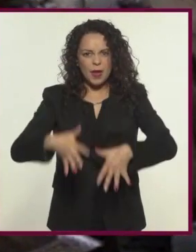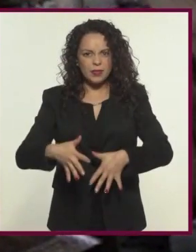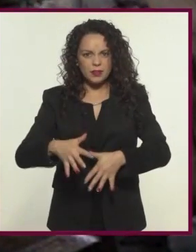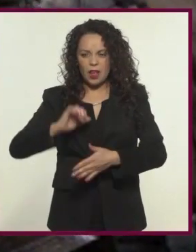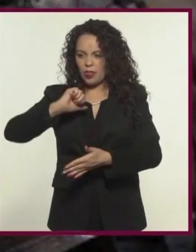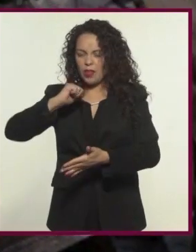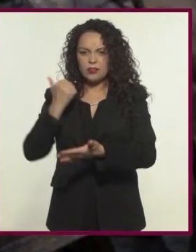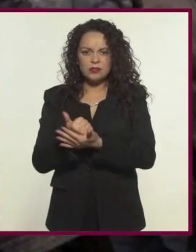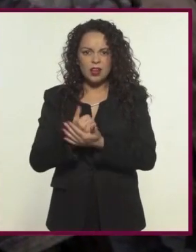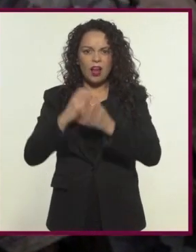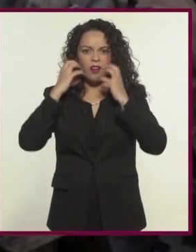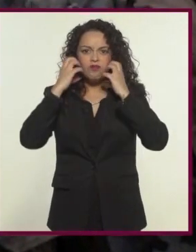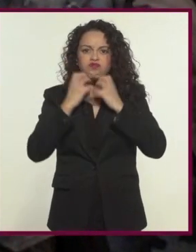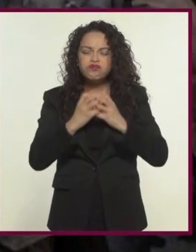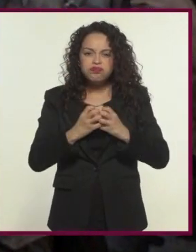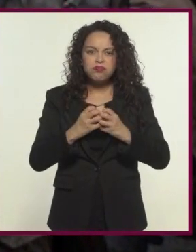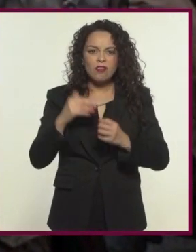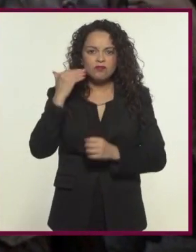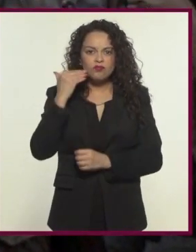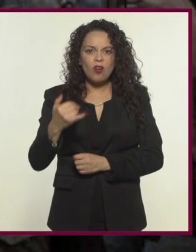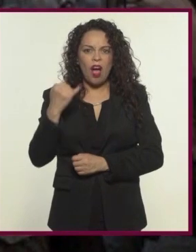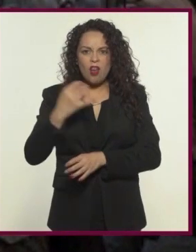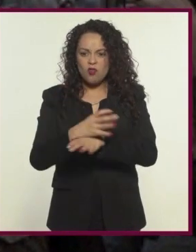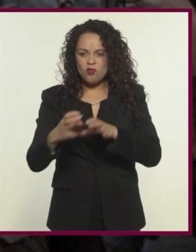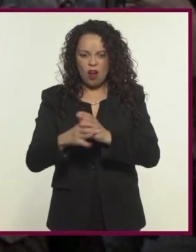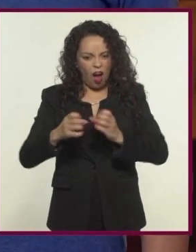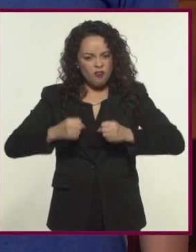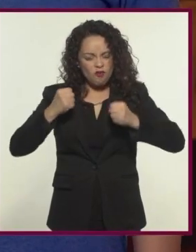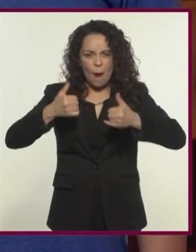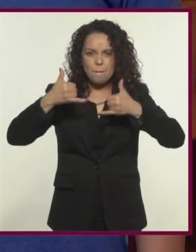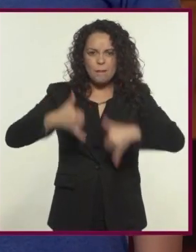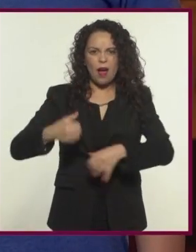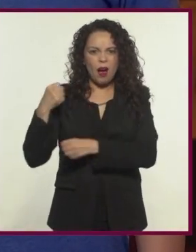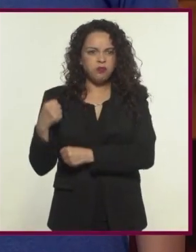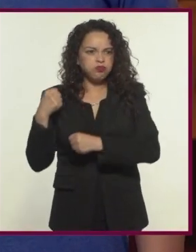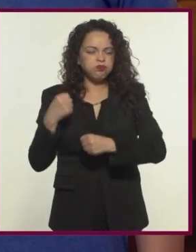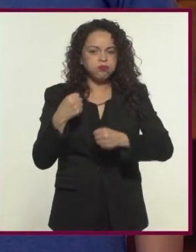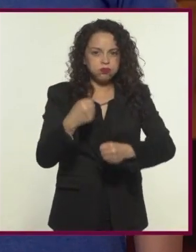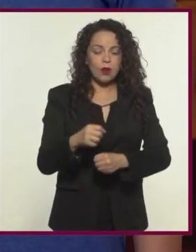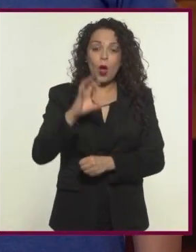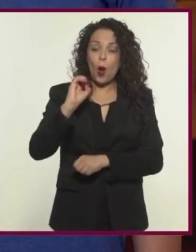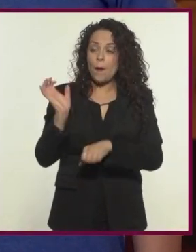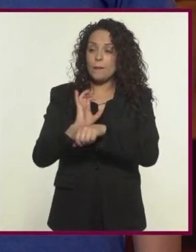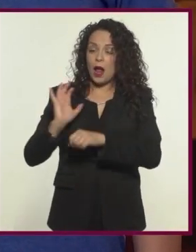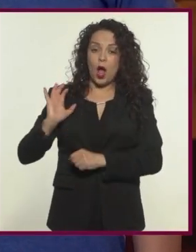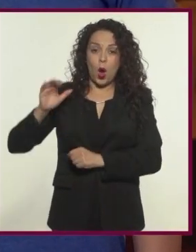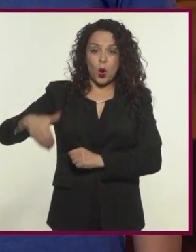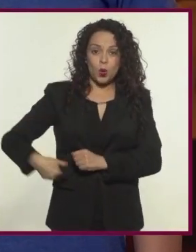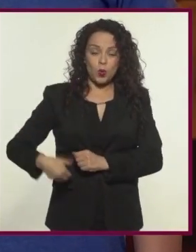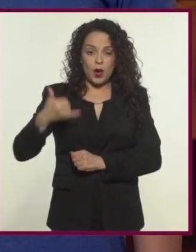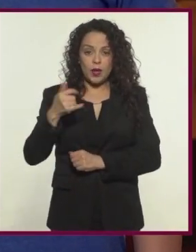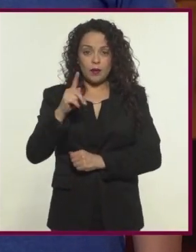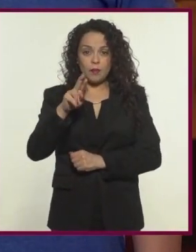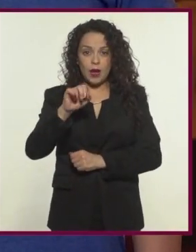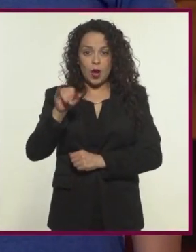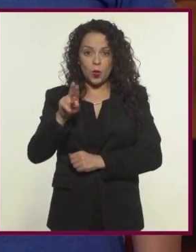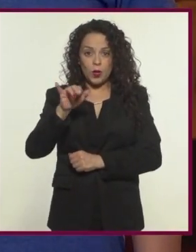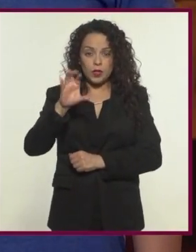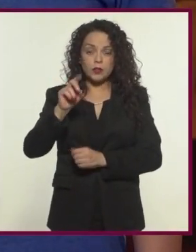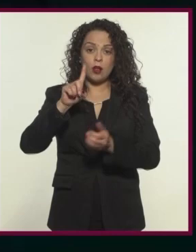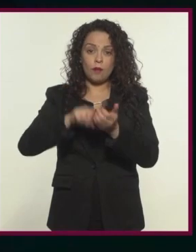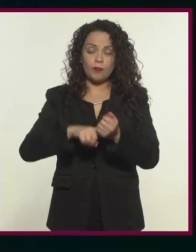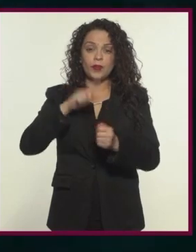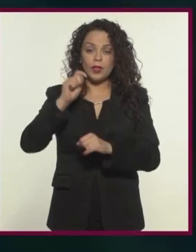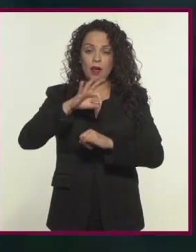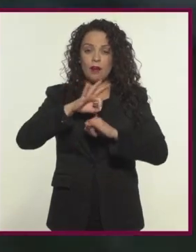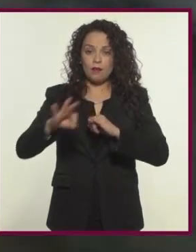Son bajitos con barbas desaliñadas y armas pesadas y fuertes. O la película Orgullo y Prejuicio, ambientada a principios del siglo